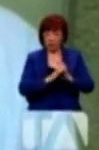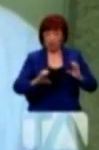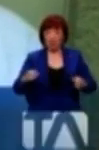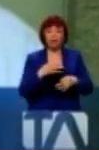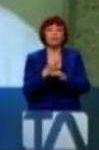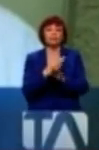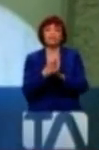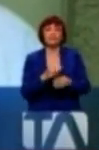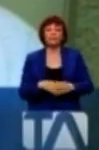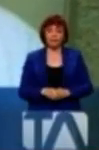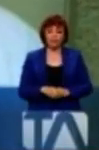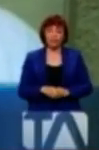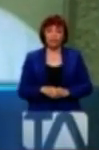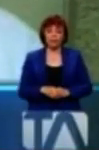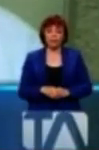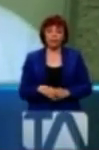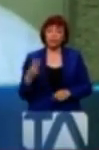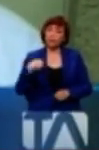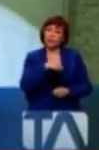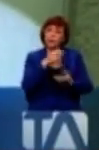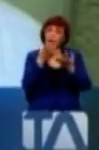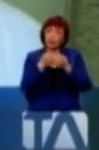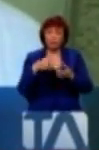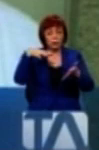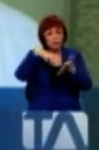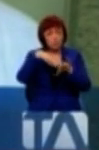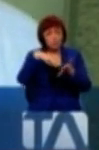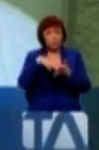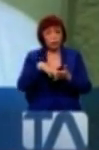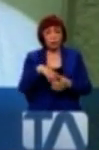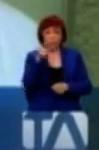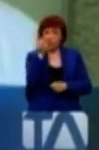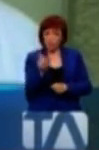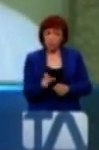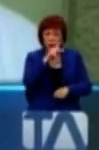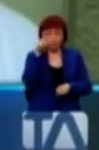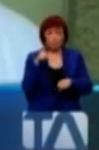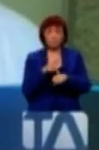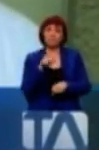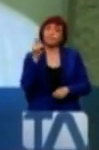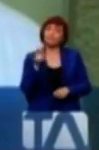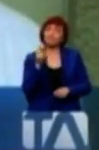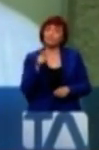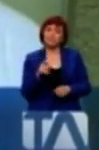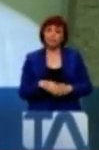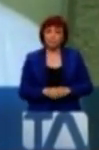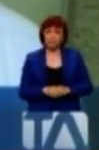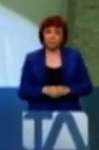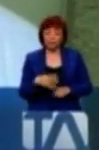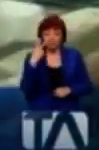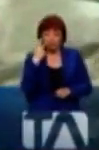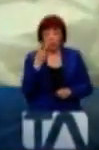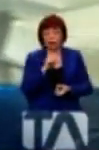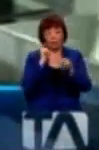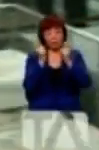hacer que quien patrocine ese estudio efectúe las correspondientes